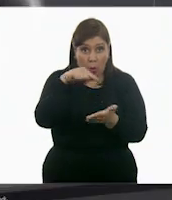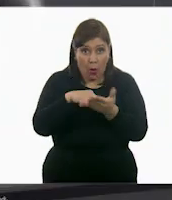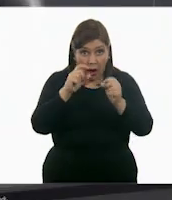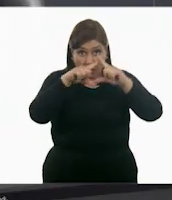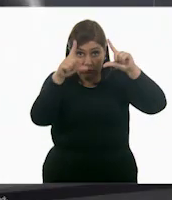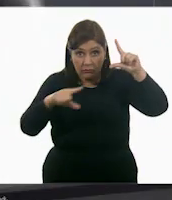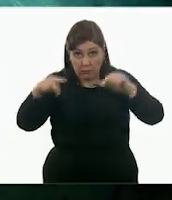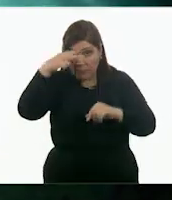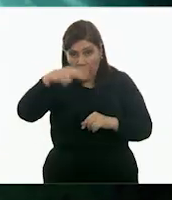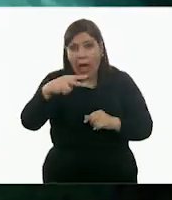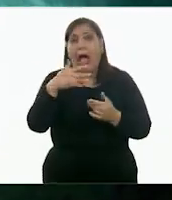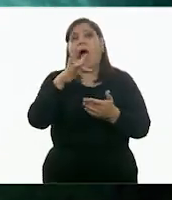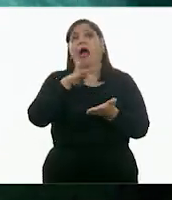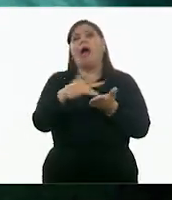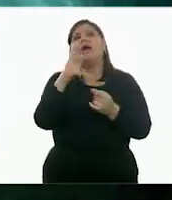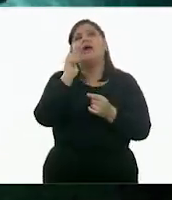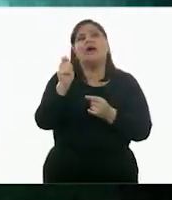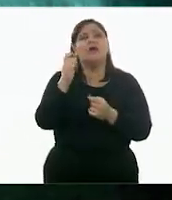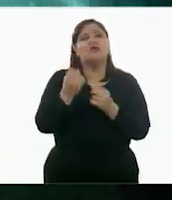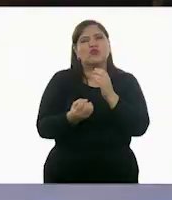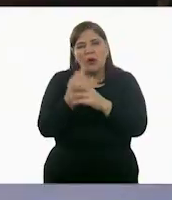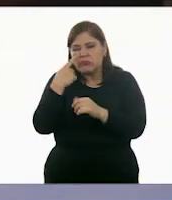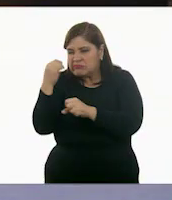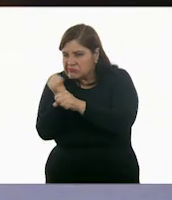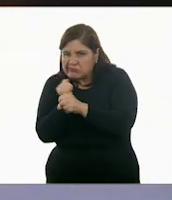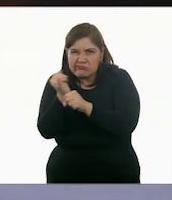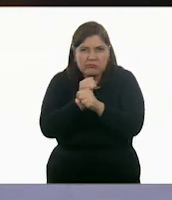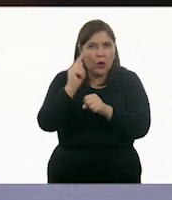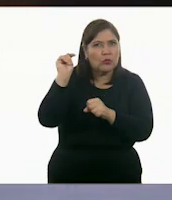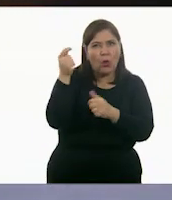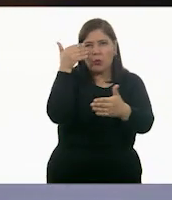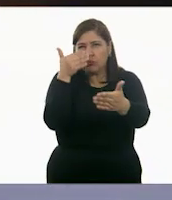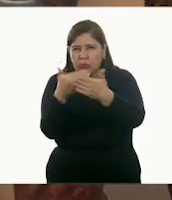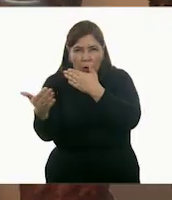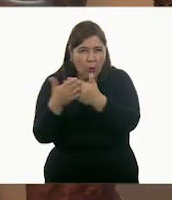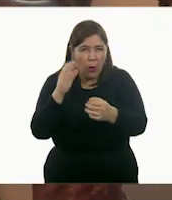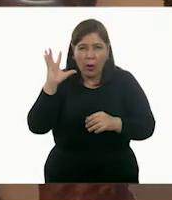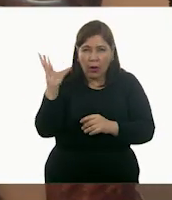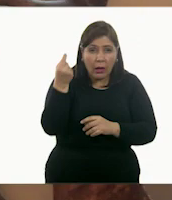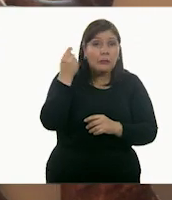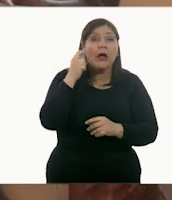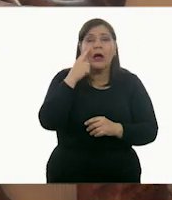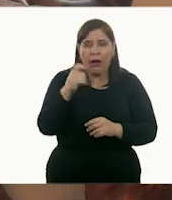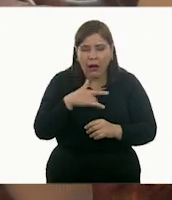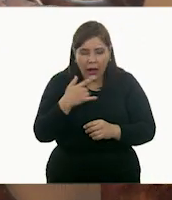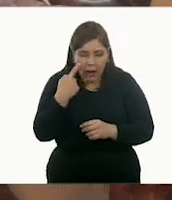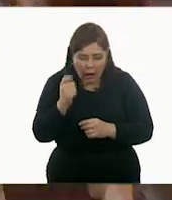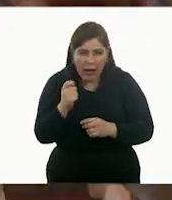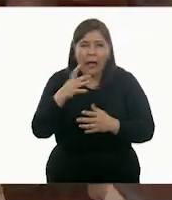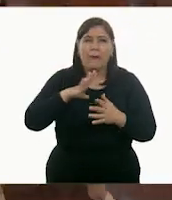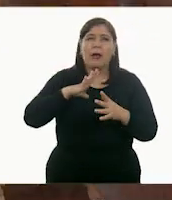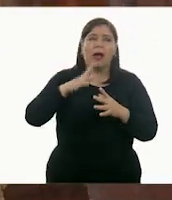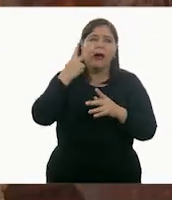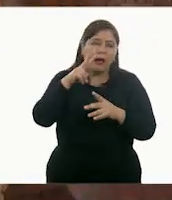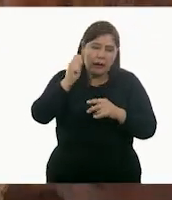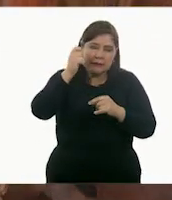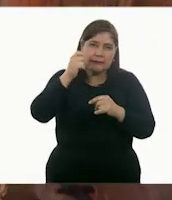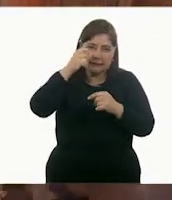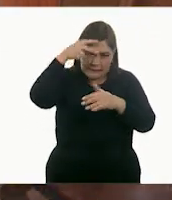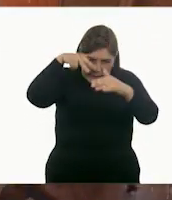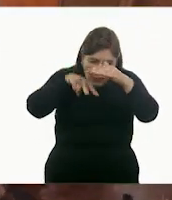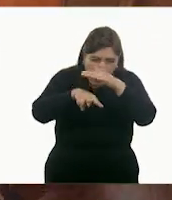Gracias a la tecnología, a los exploradores y científicos, como en una ventana del tiempo, ese